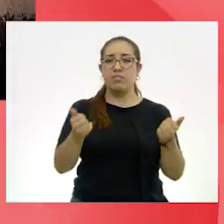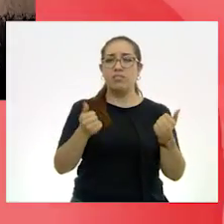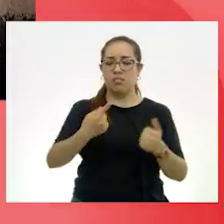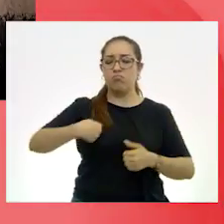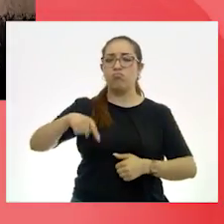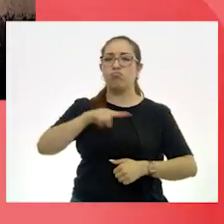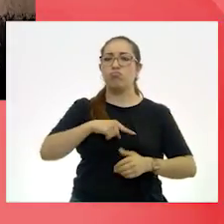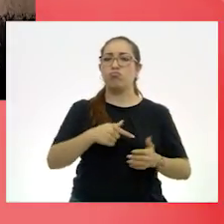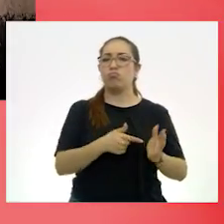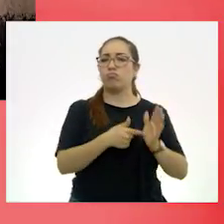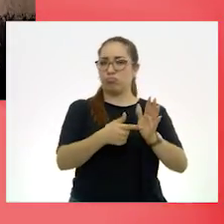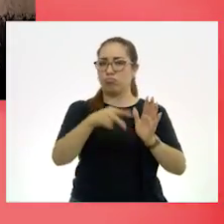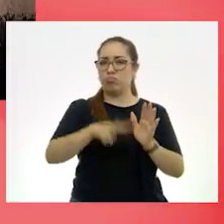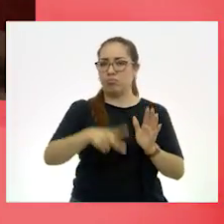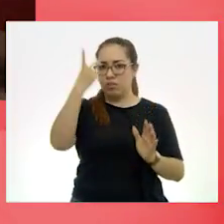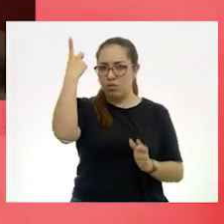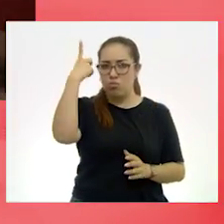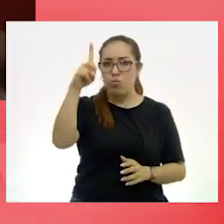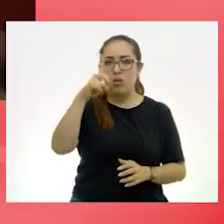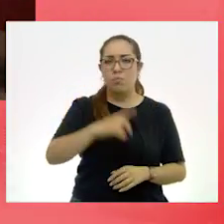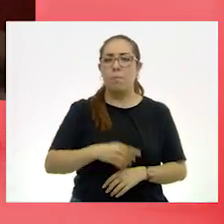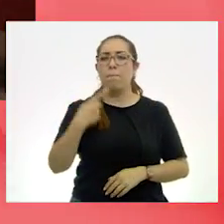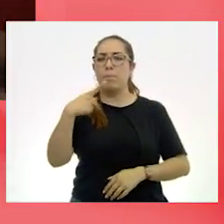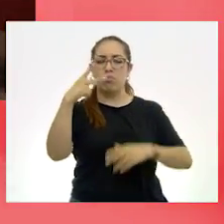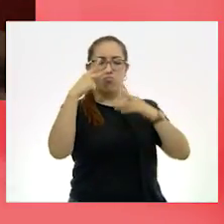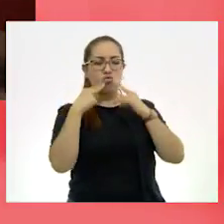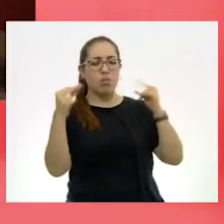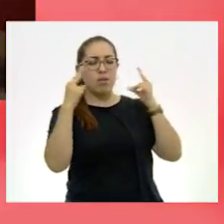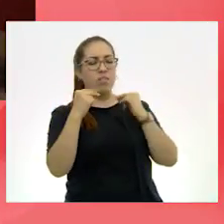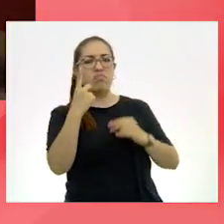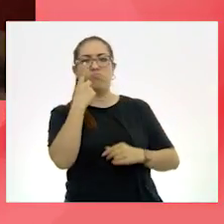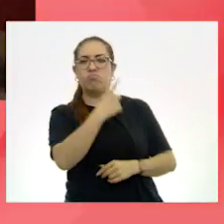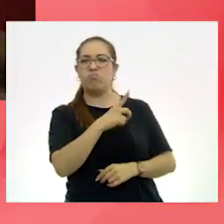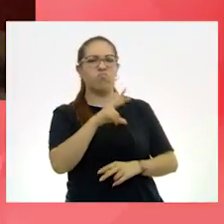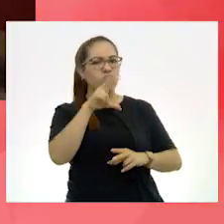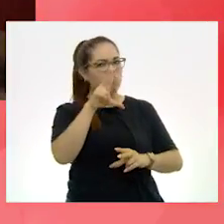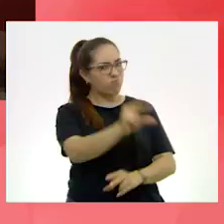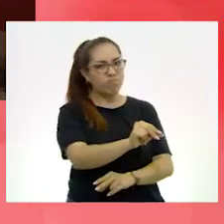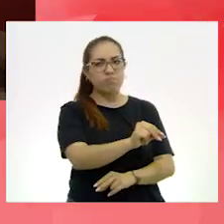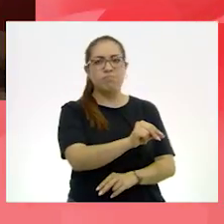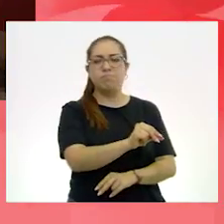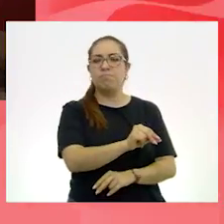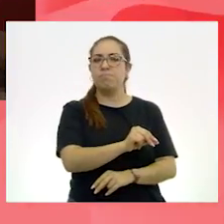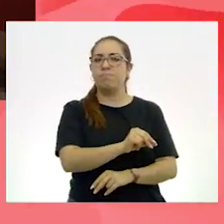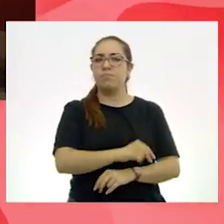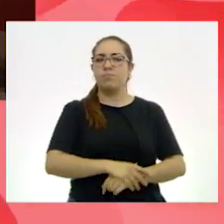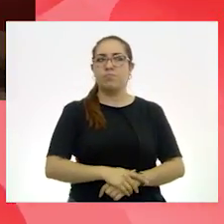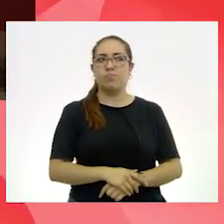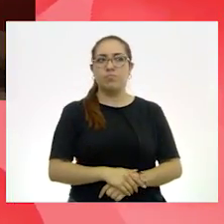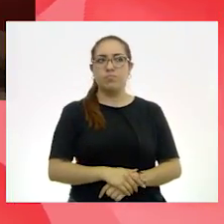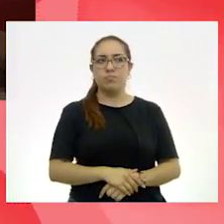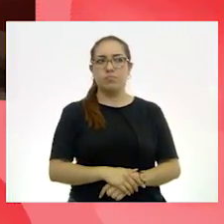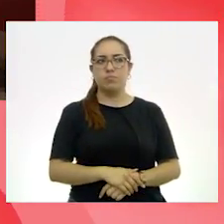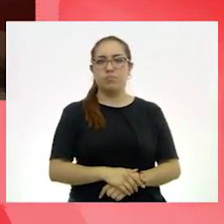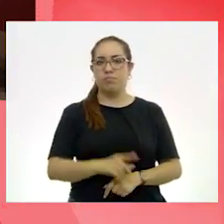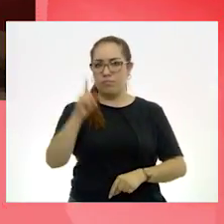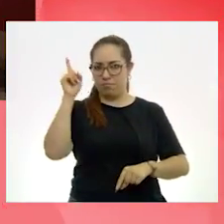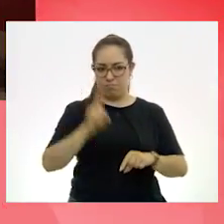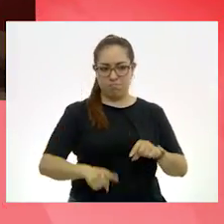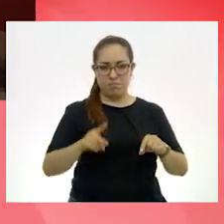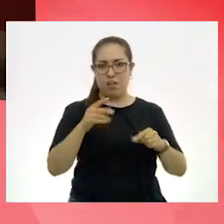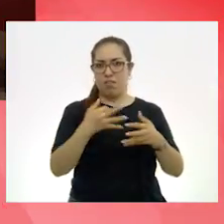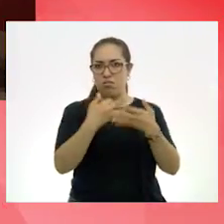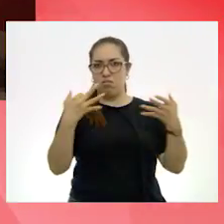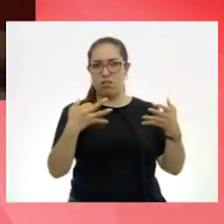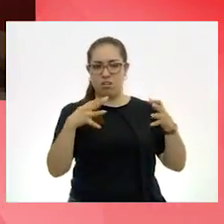los dueños, etcétera. Pero Zapata rompe con esta negociación e invade la tierra, y entonces